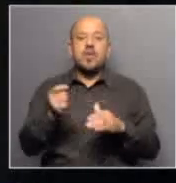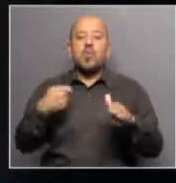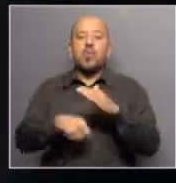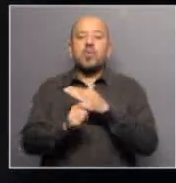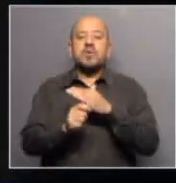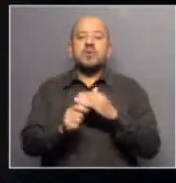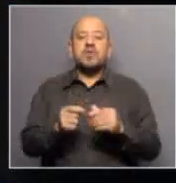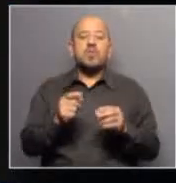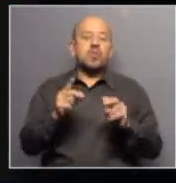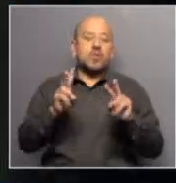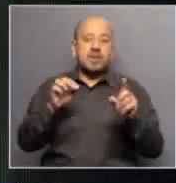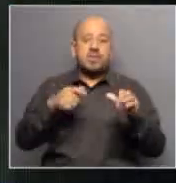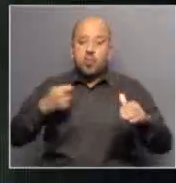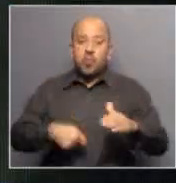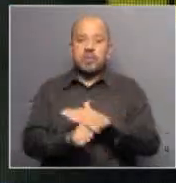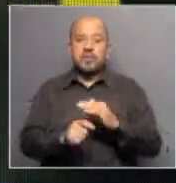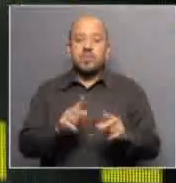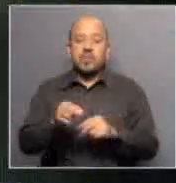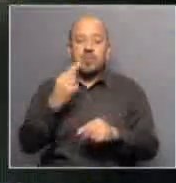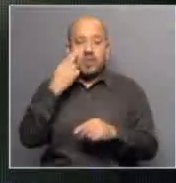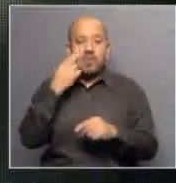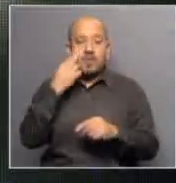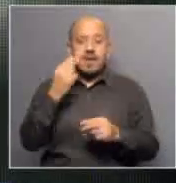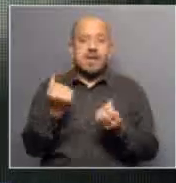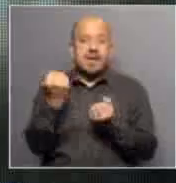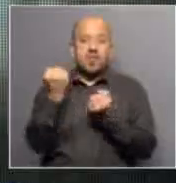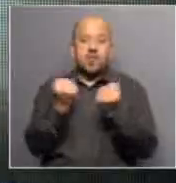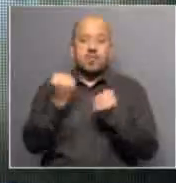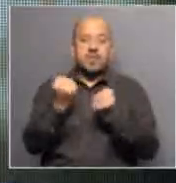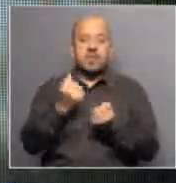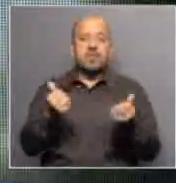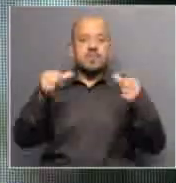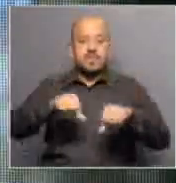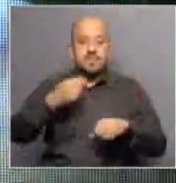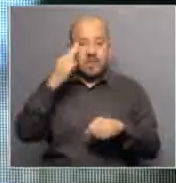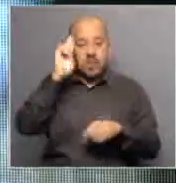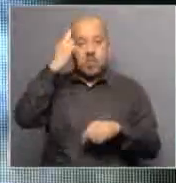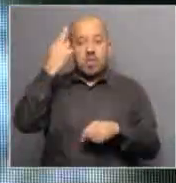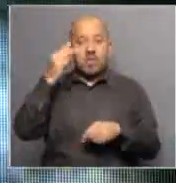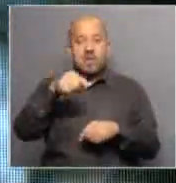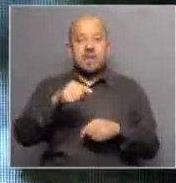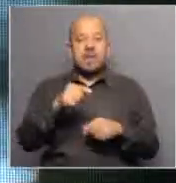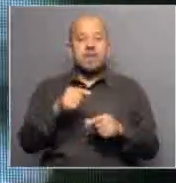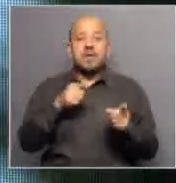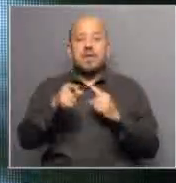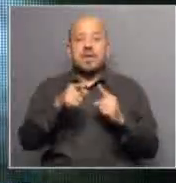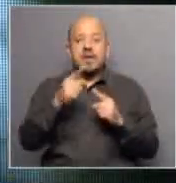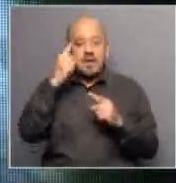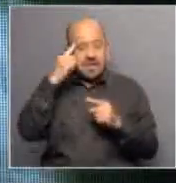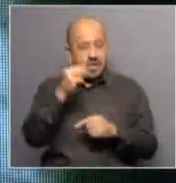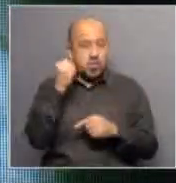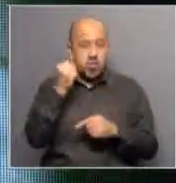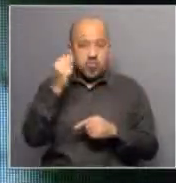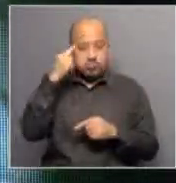por daño moral y por perjuicio económico. Y le está haciendo un mal al país. Está mal aconsejado. Él está porfiado,